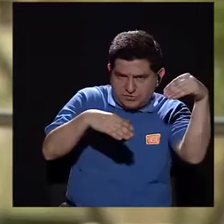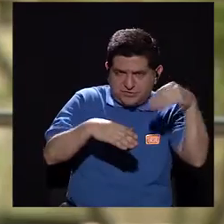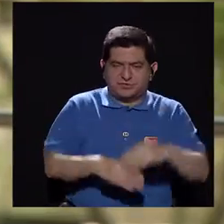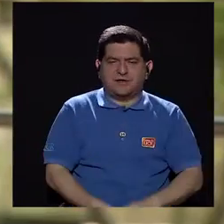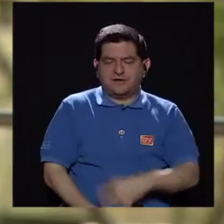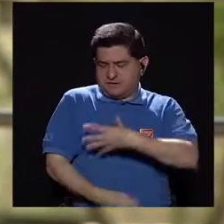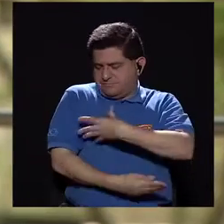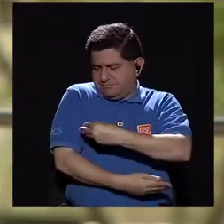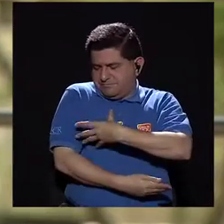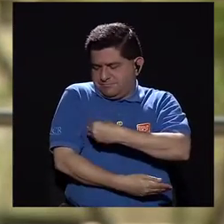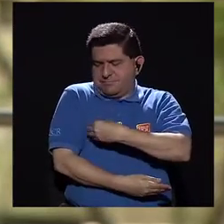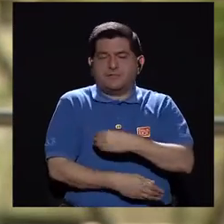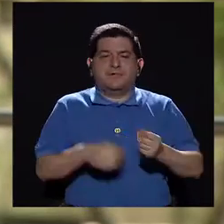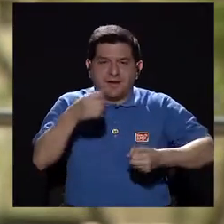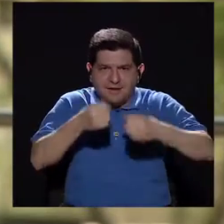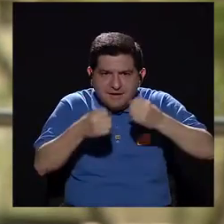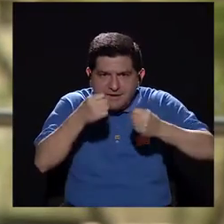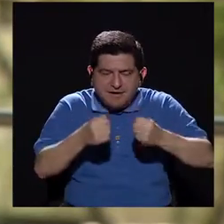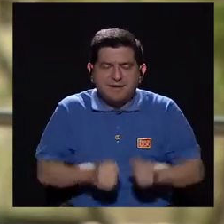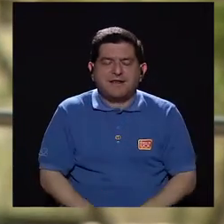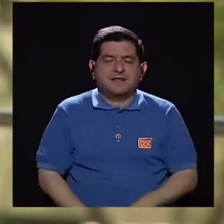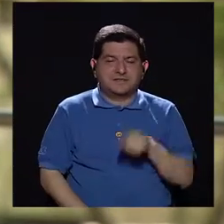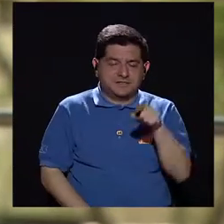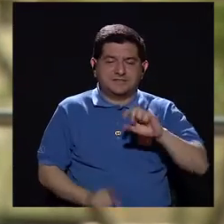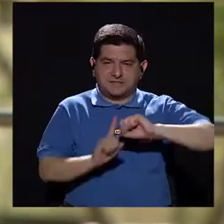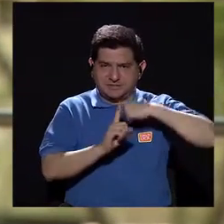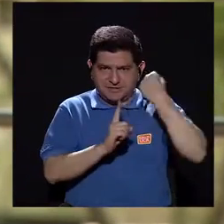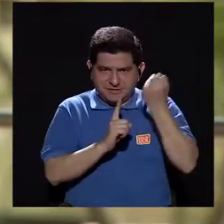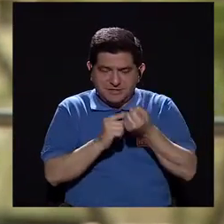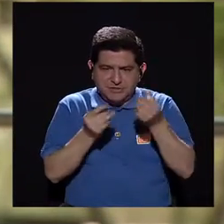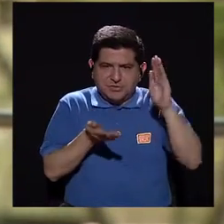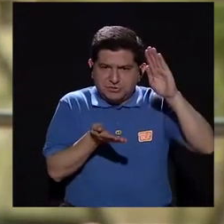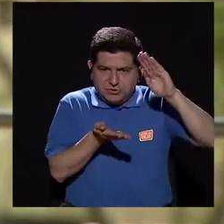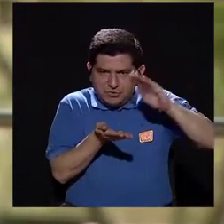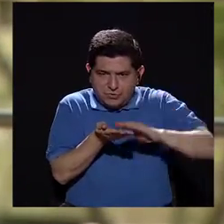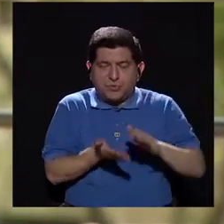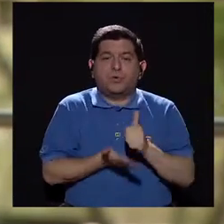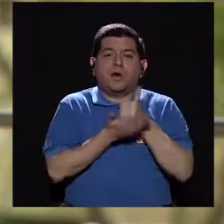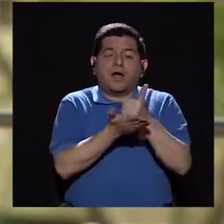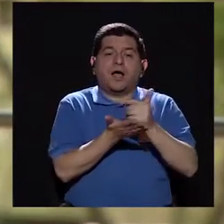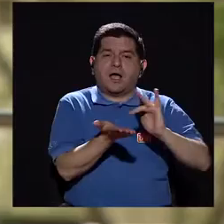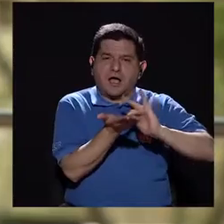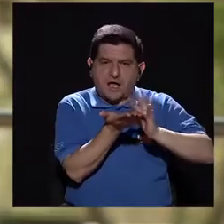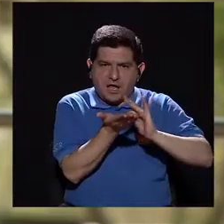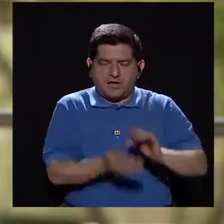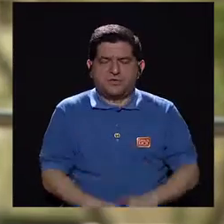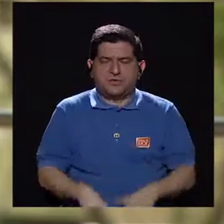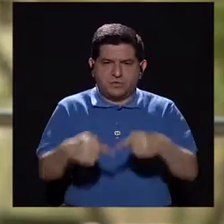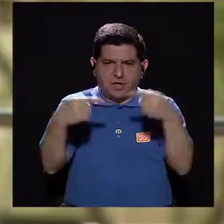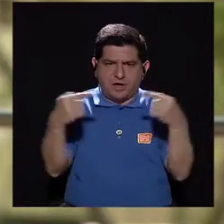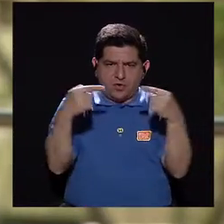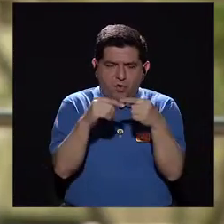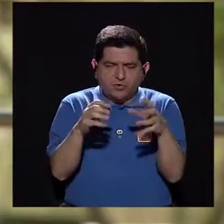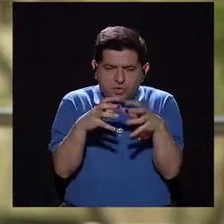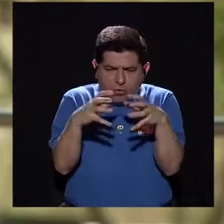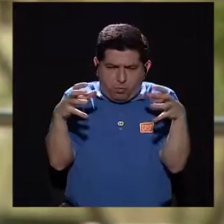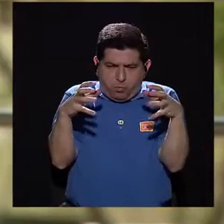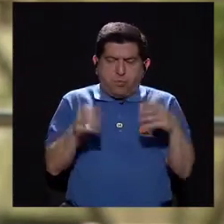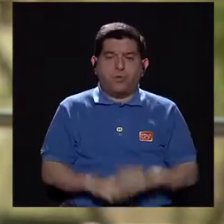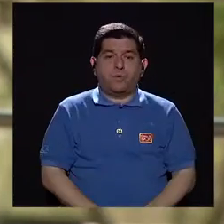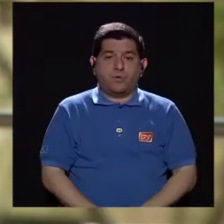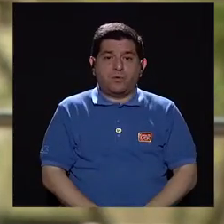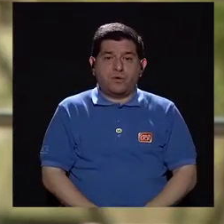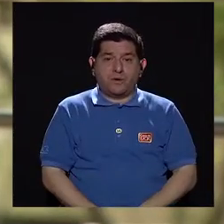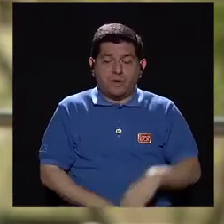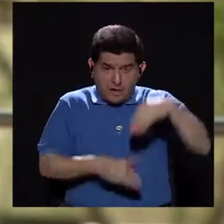leche para lograr que ese tejido mamario se desinflame con ayuda de medicamentos, en este caso un antiinflamatorio, para lograr